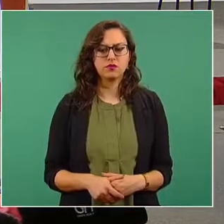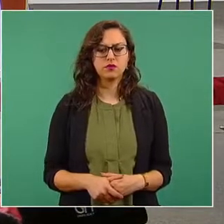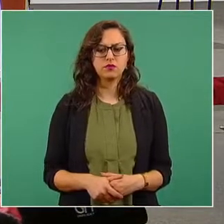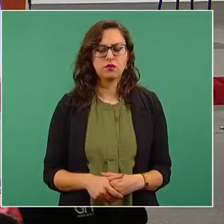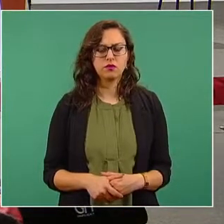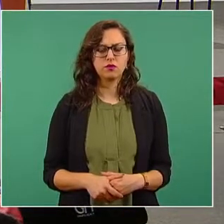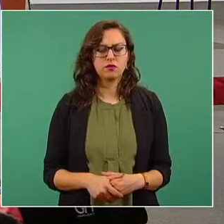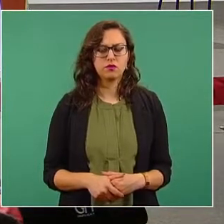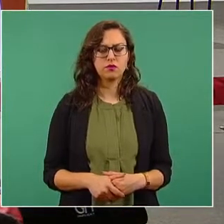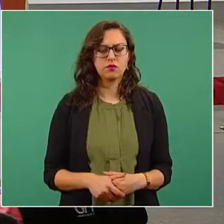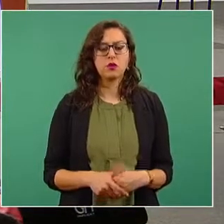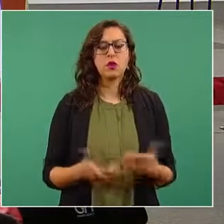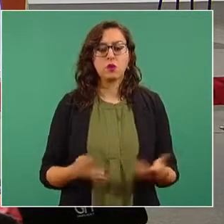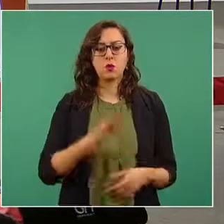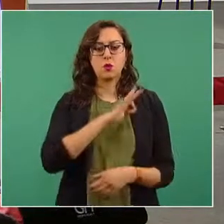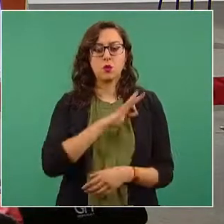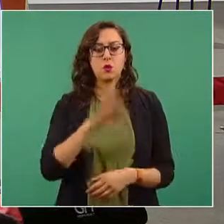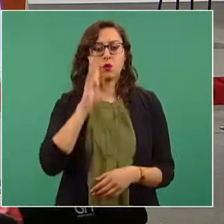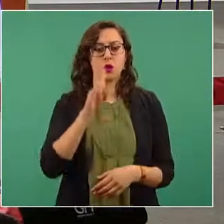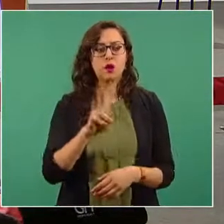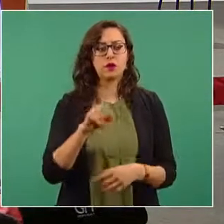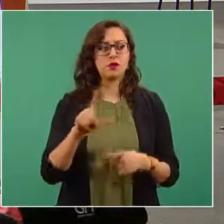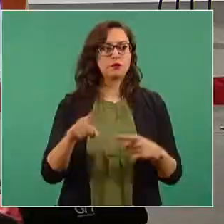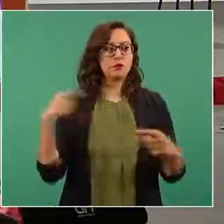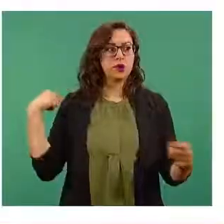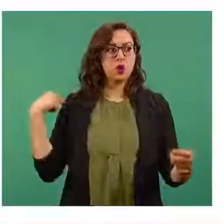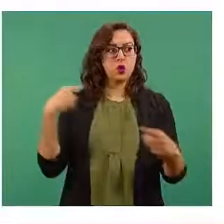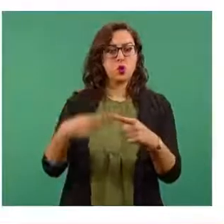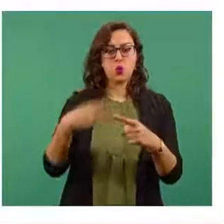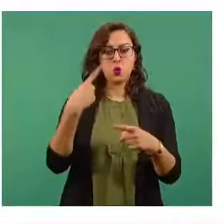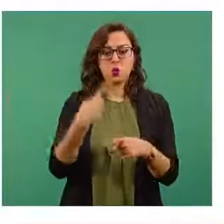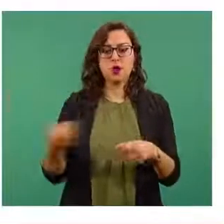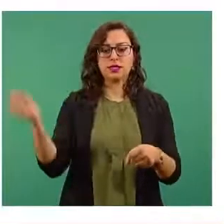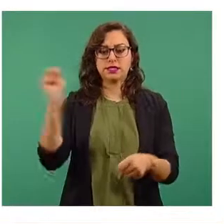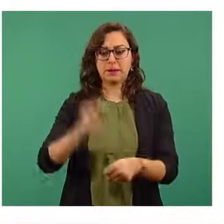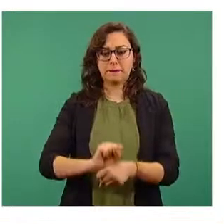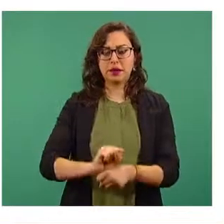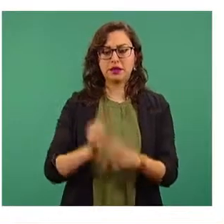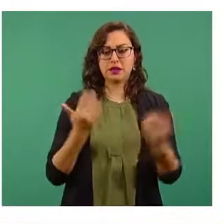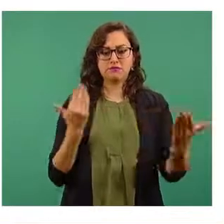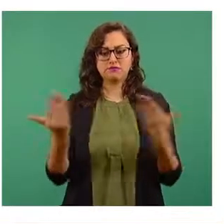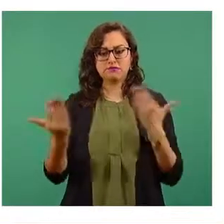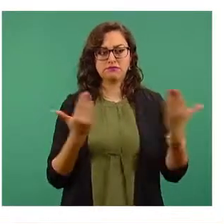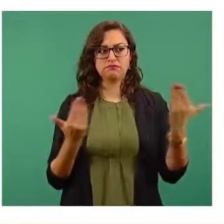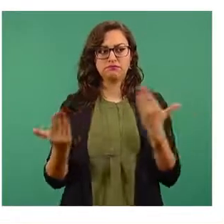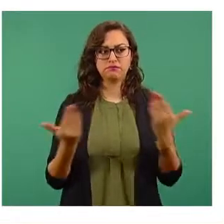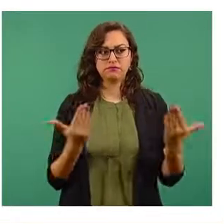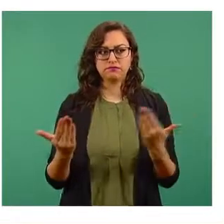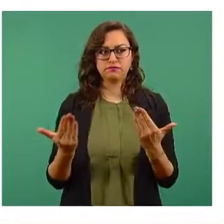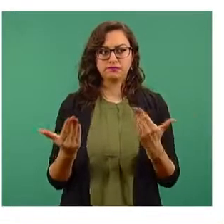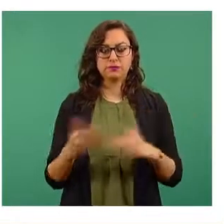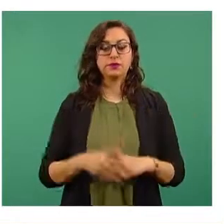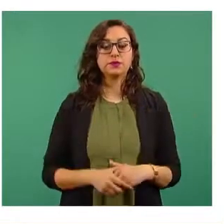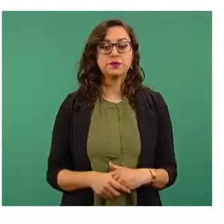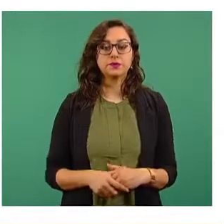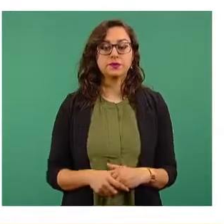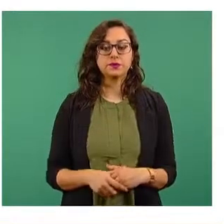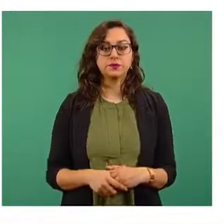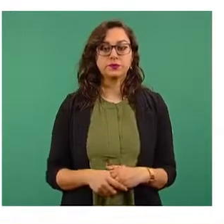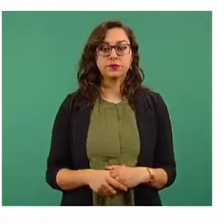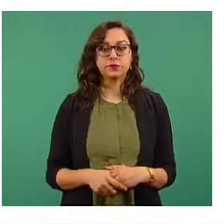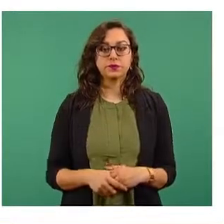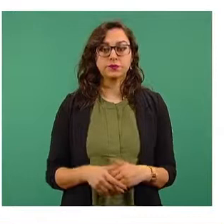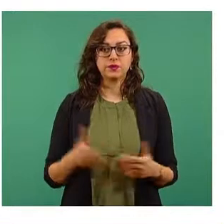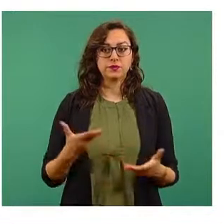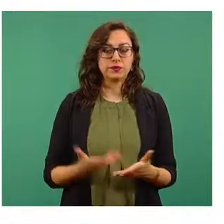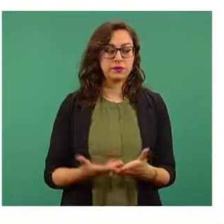indicadores recuperados de la semana epidemiológica que está en curso. Y podemos ver que se mantiene esto desde